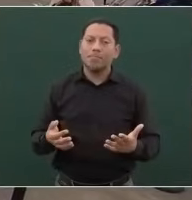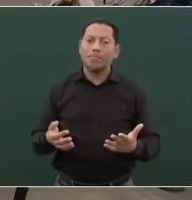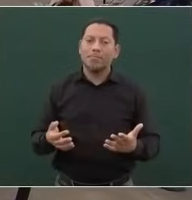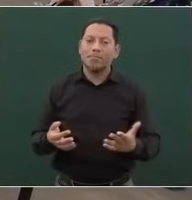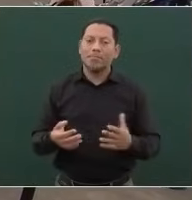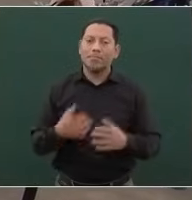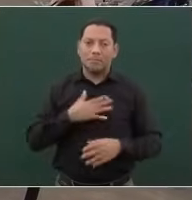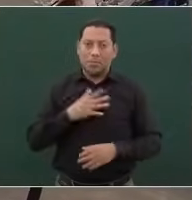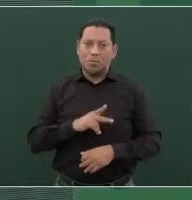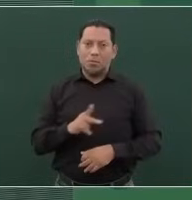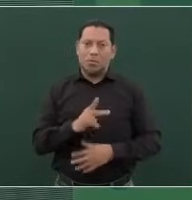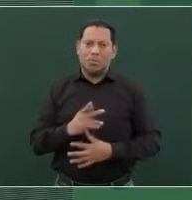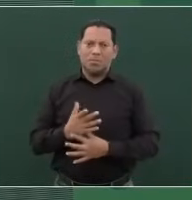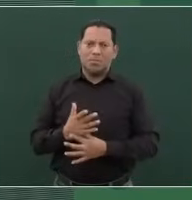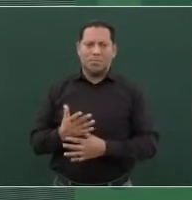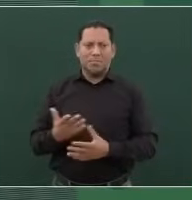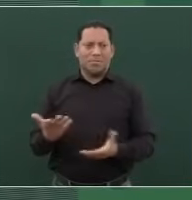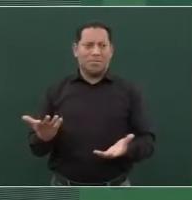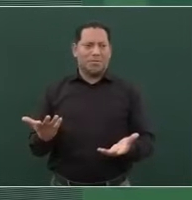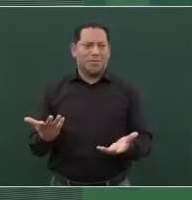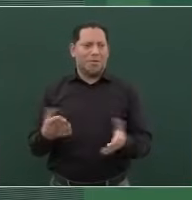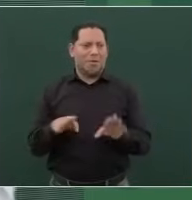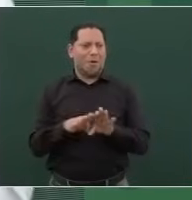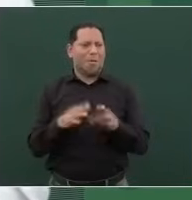Dirían en mi pueblo, hay mojo maestro,